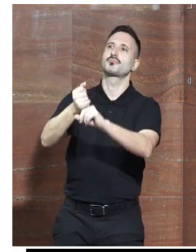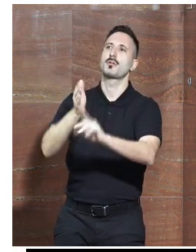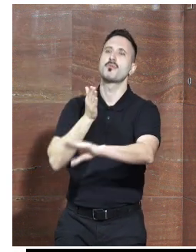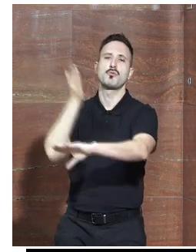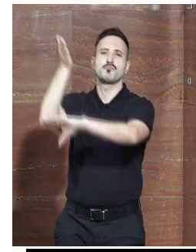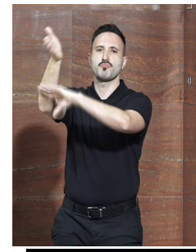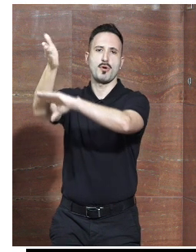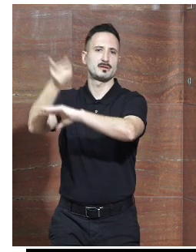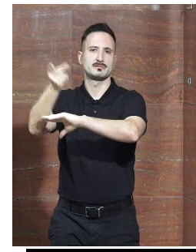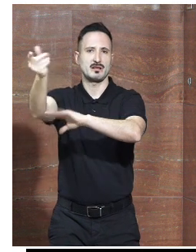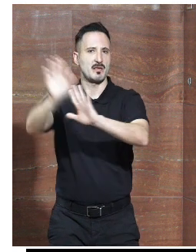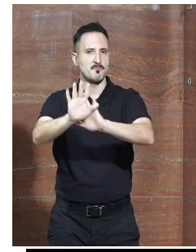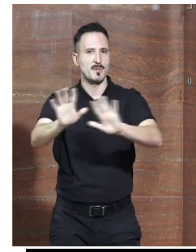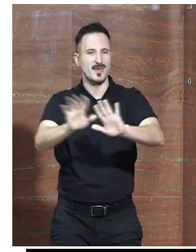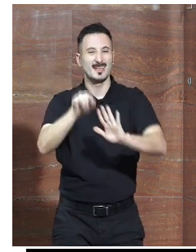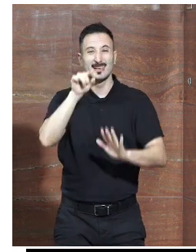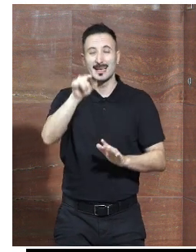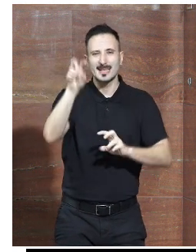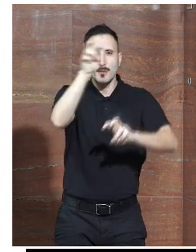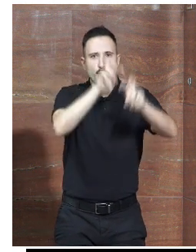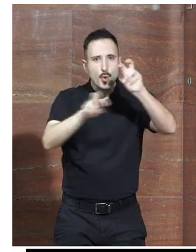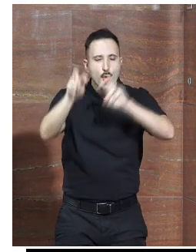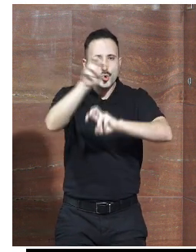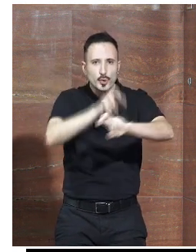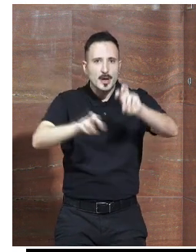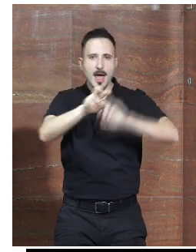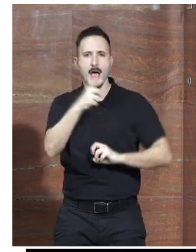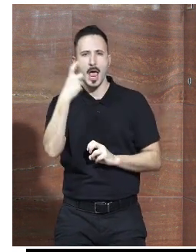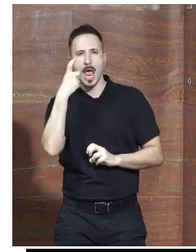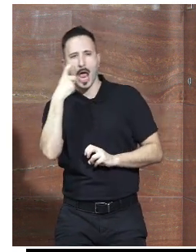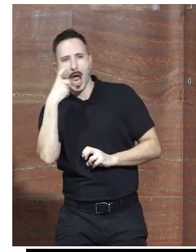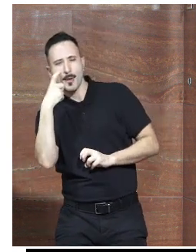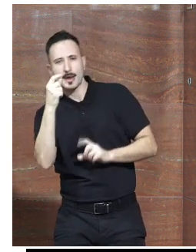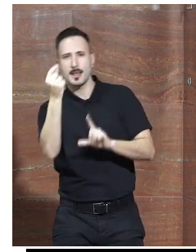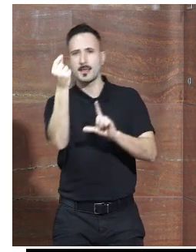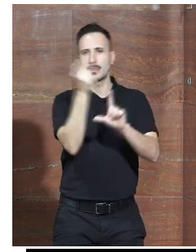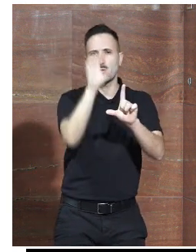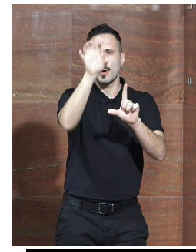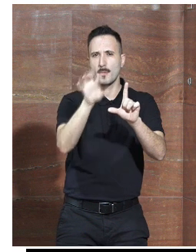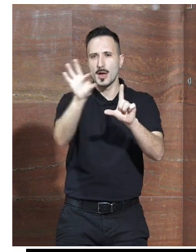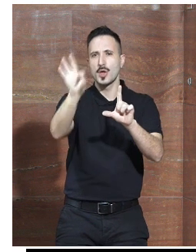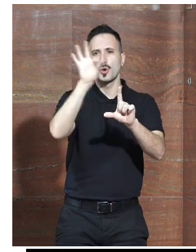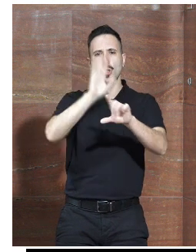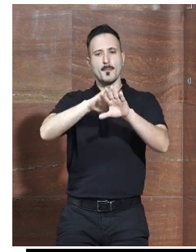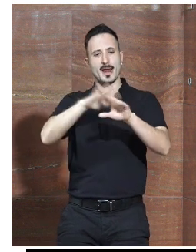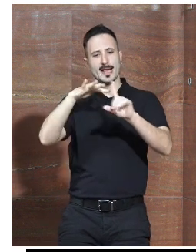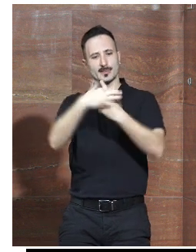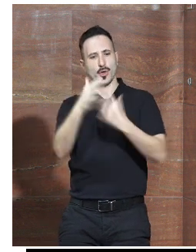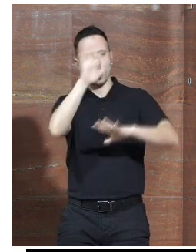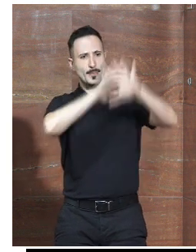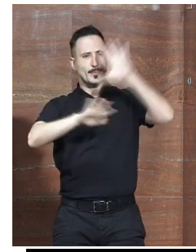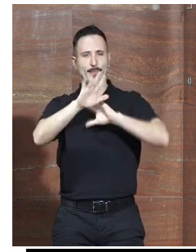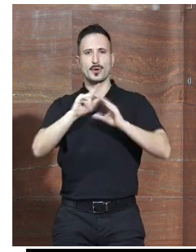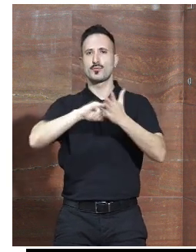dónde dirigirte. Bueno, es esa búsqueda, ¿no? De ver cómo podemos salir de situaciones complejas de la